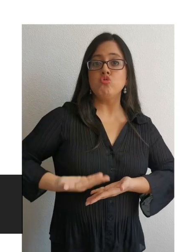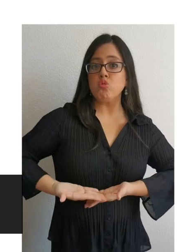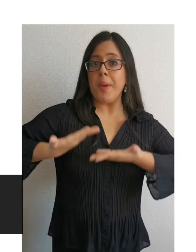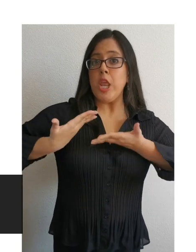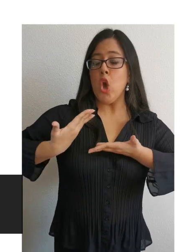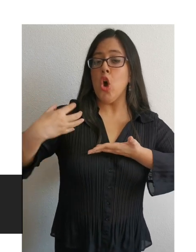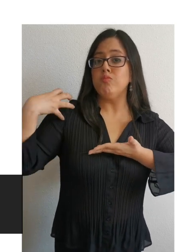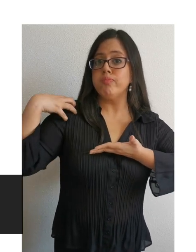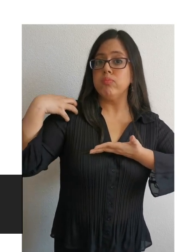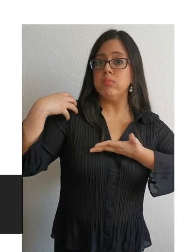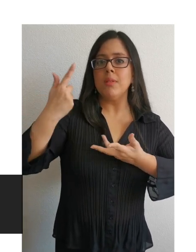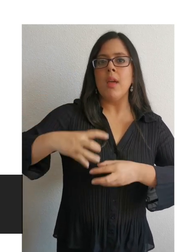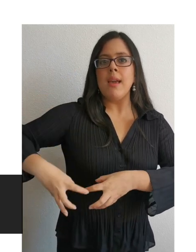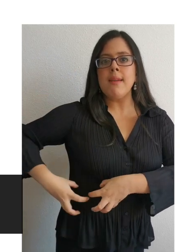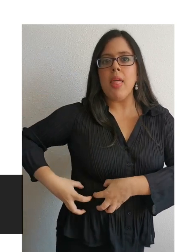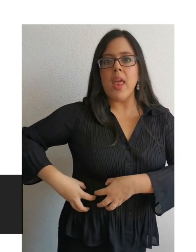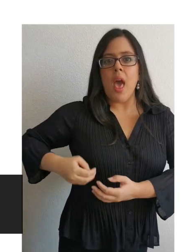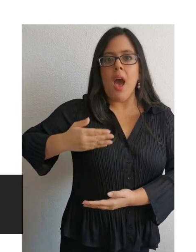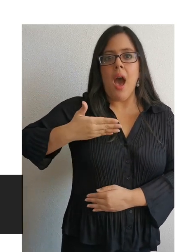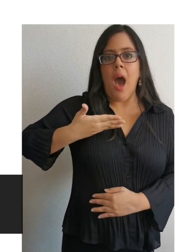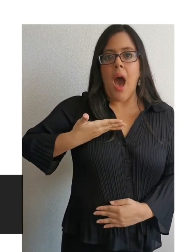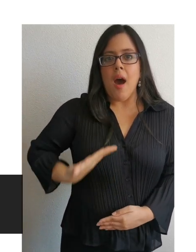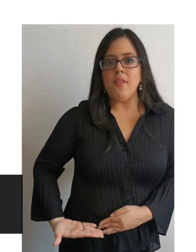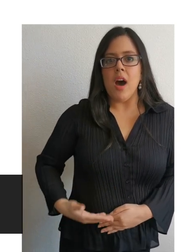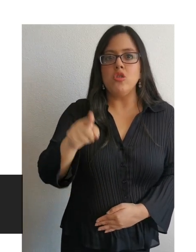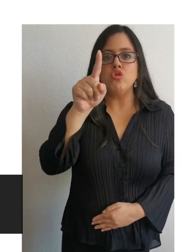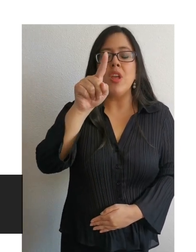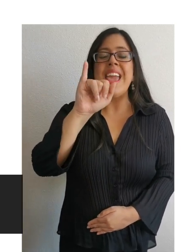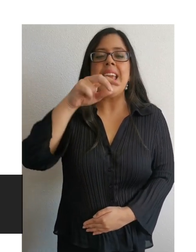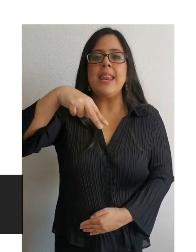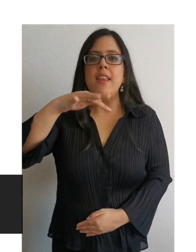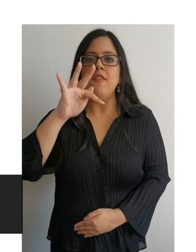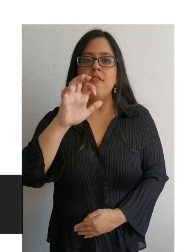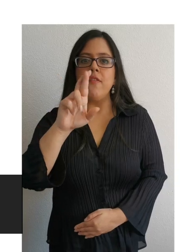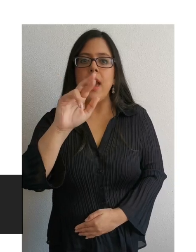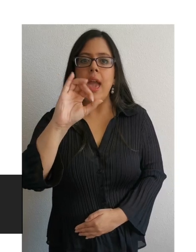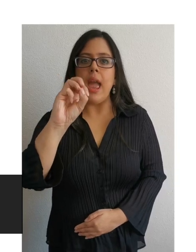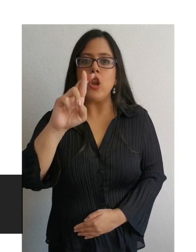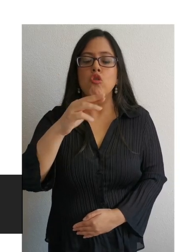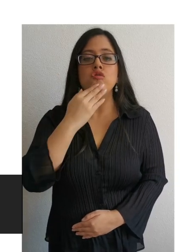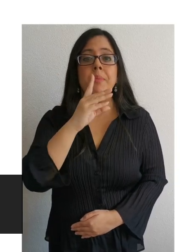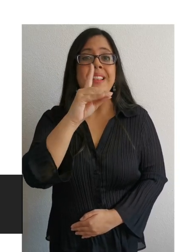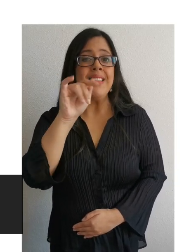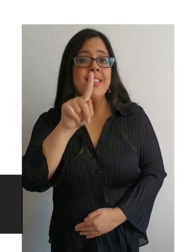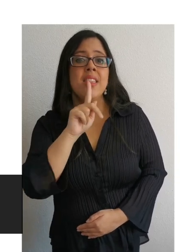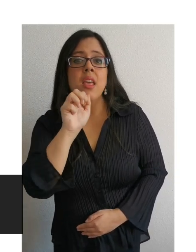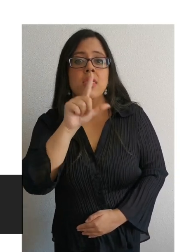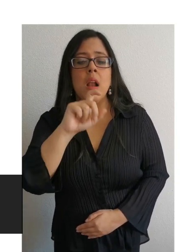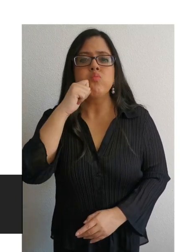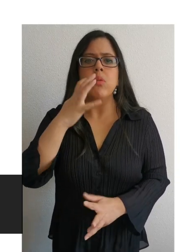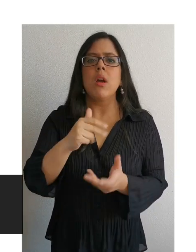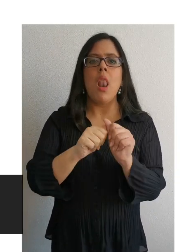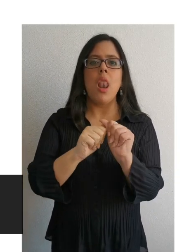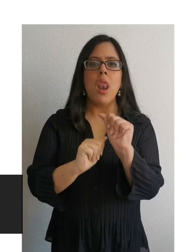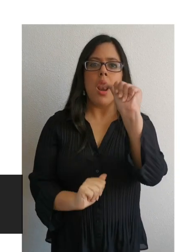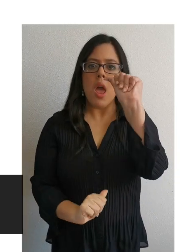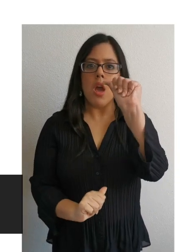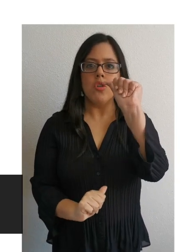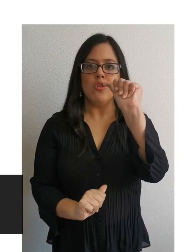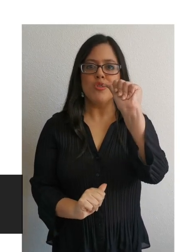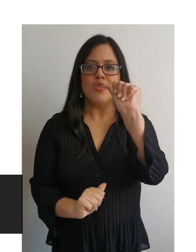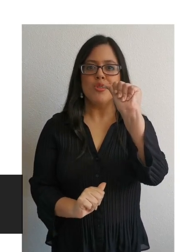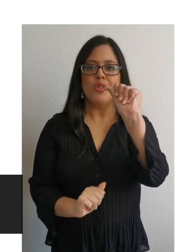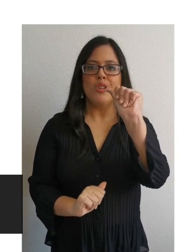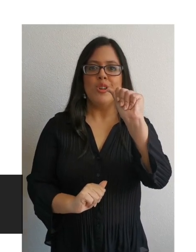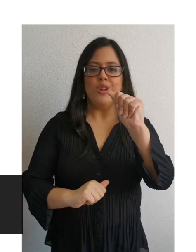superior y cadera para miembro inferior. Distal es lo que se encuentra lejos o distante del